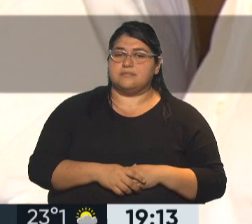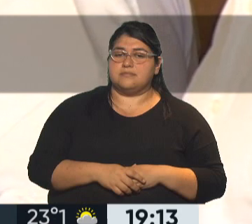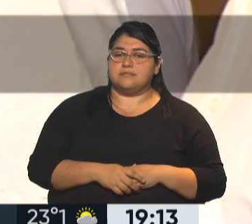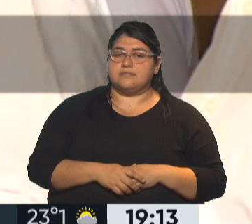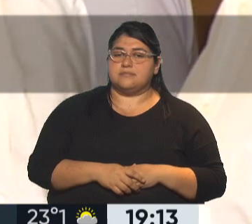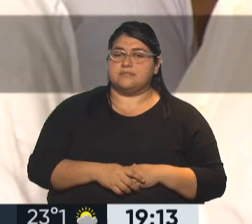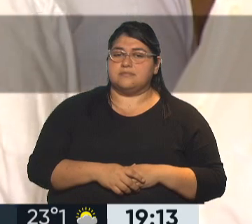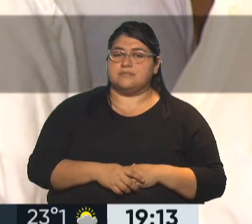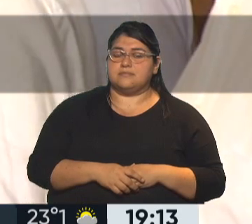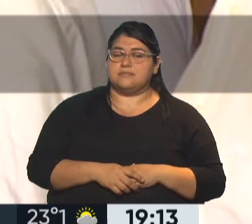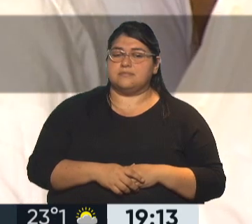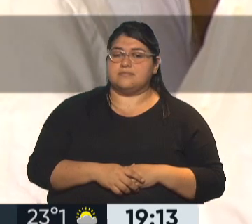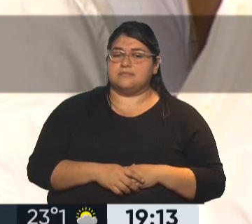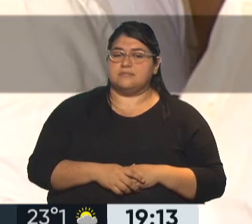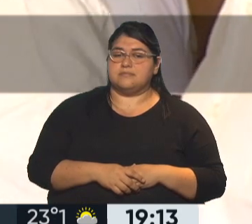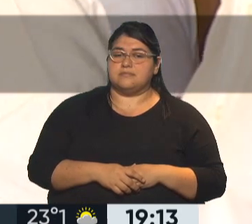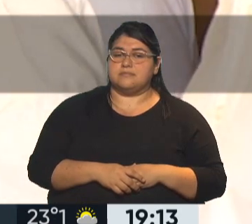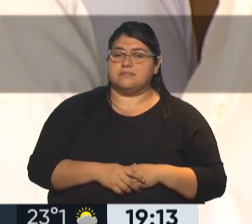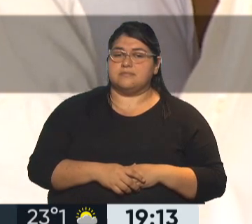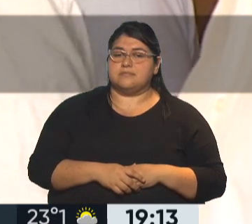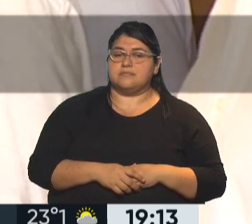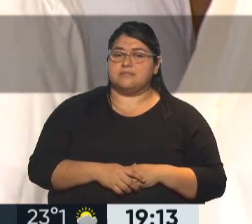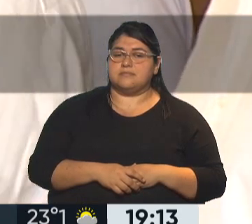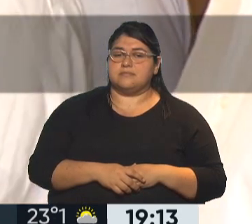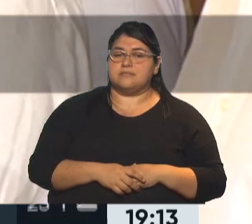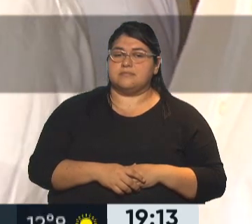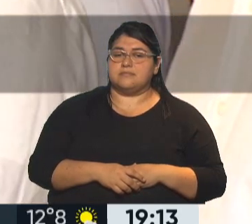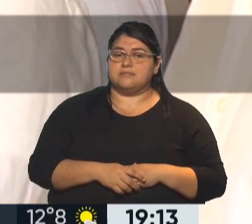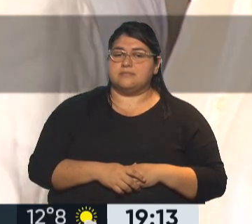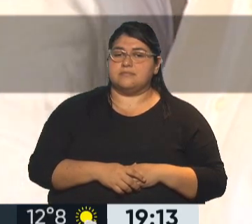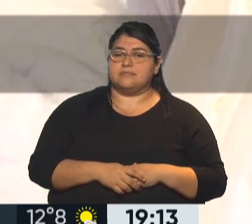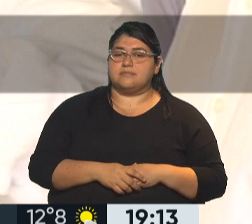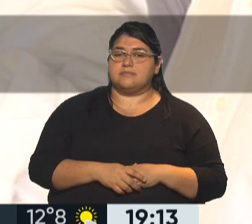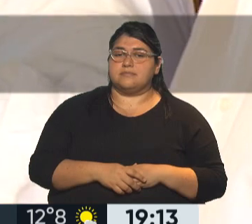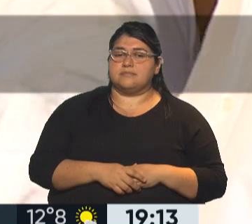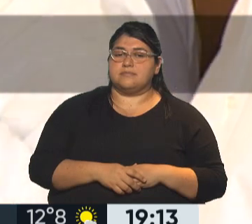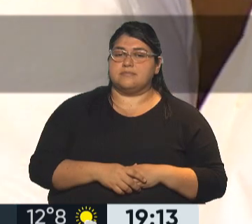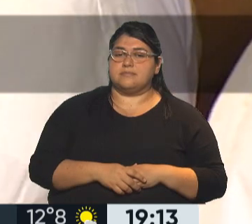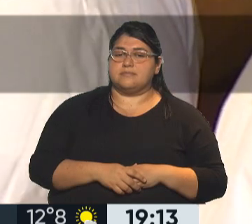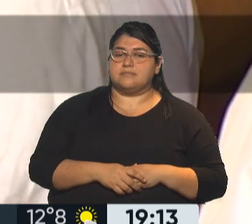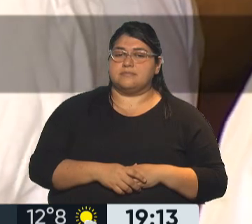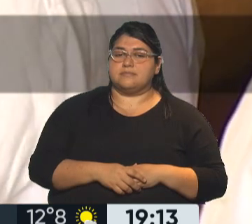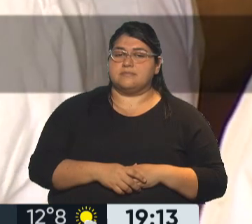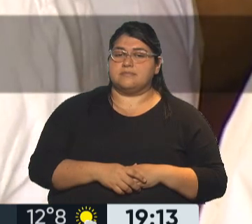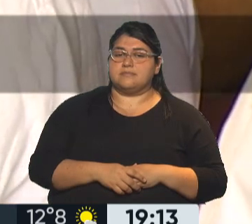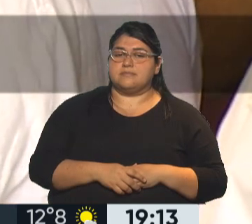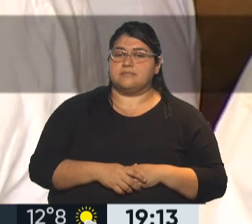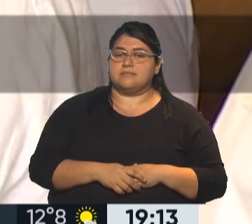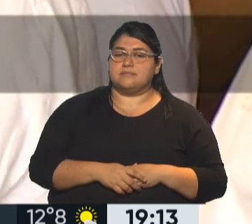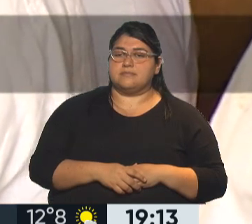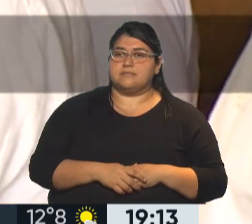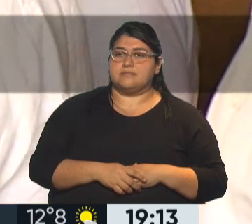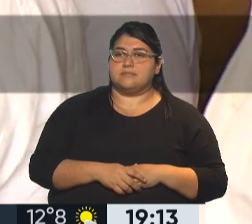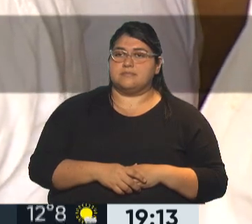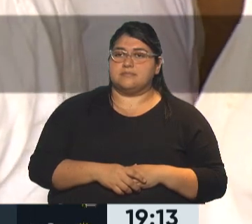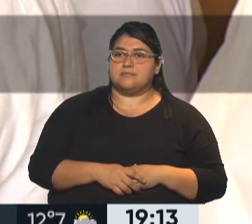tranquilo de acuerdo pasó a conciencia y quien dispuestos ejecutado